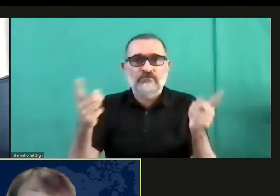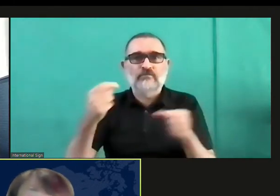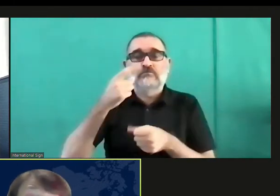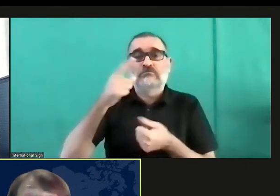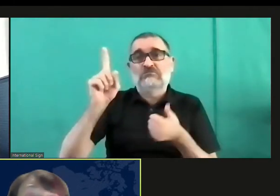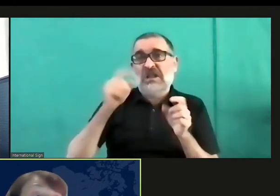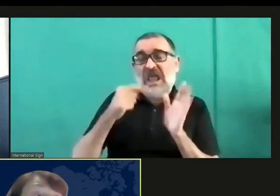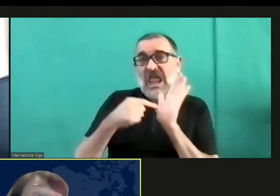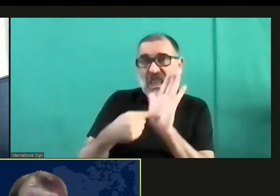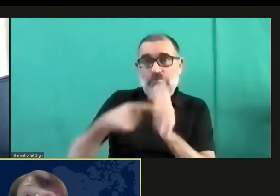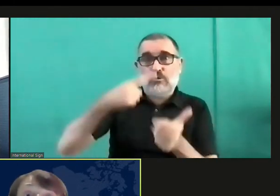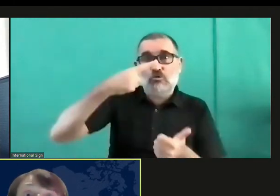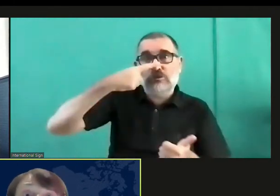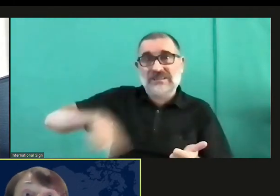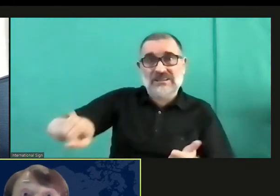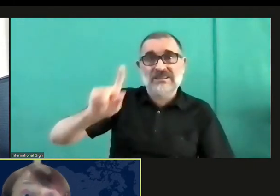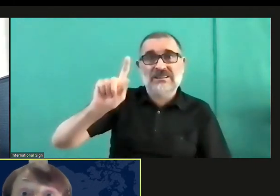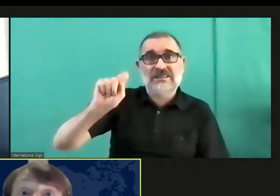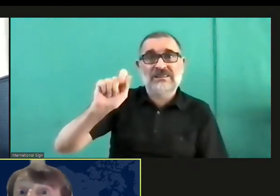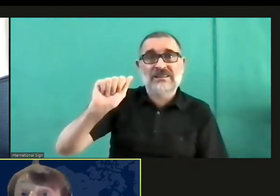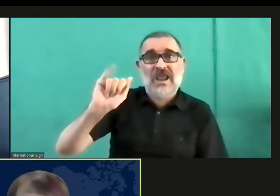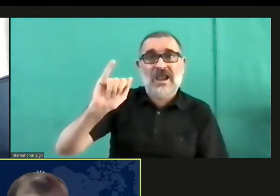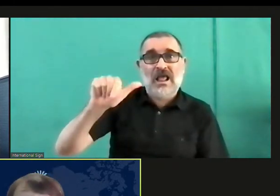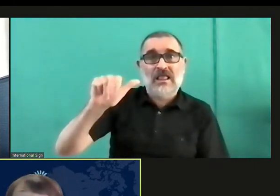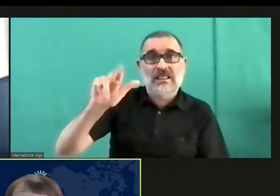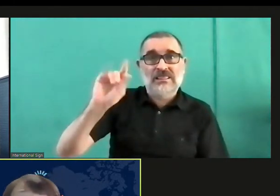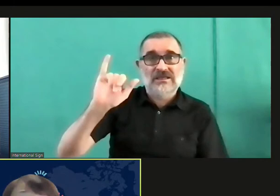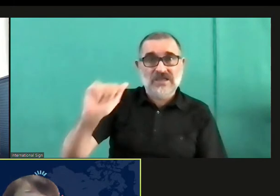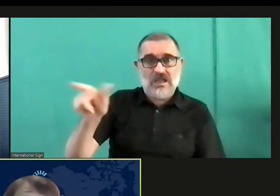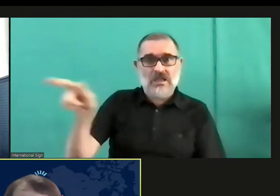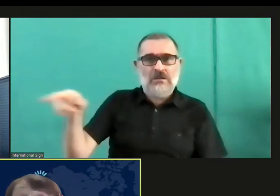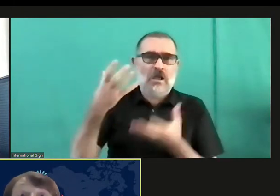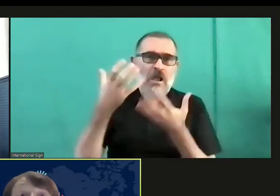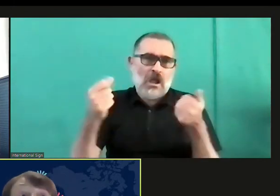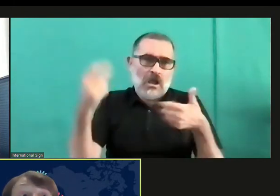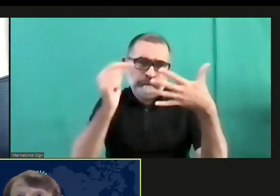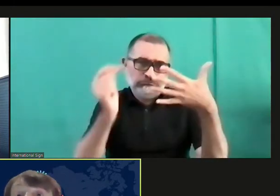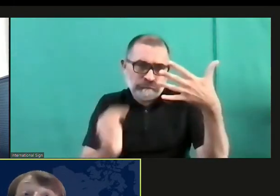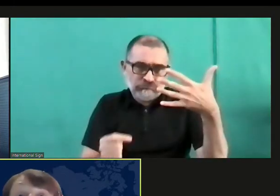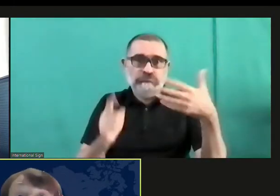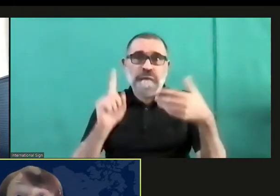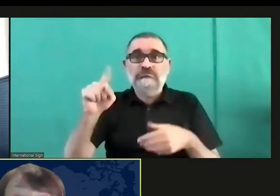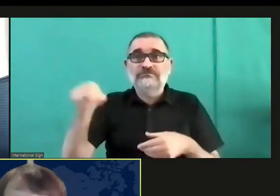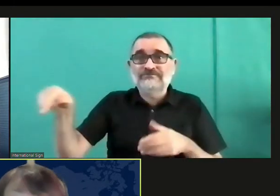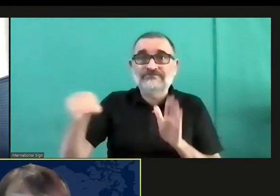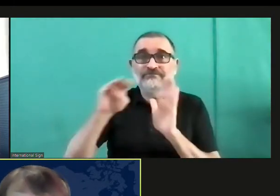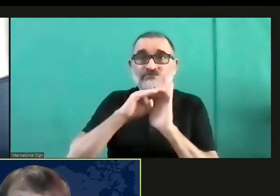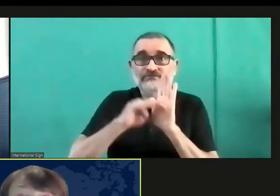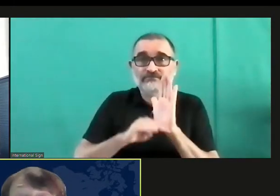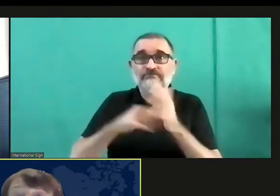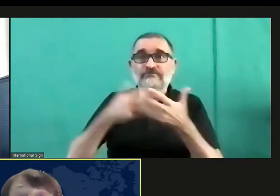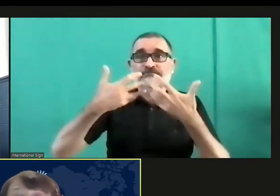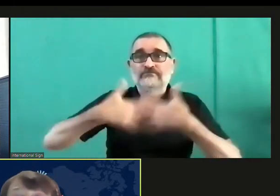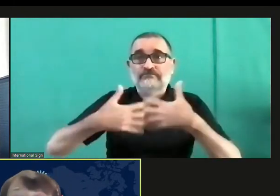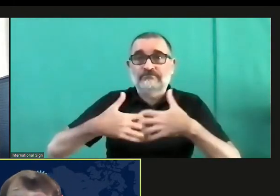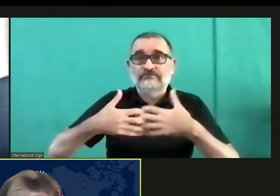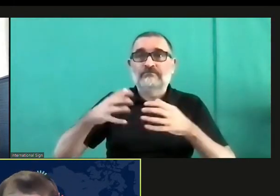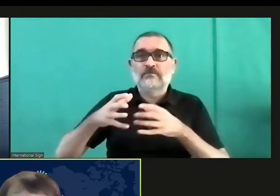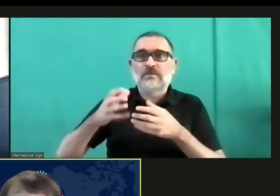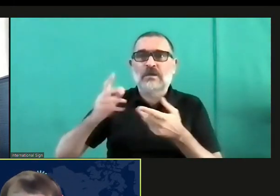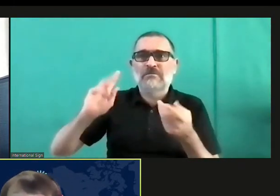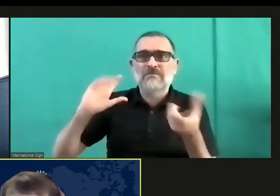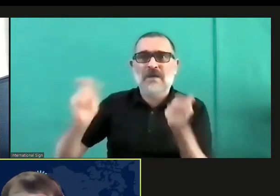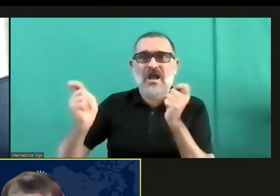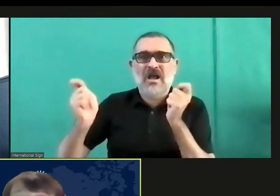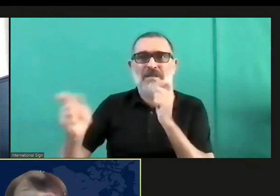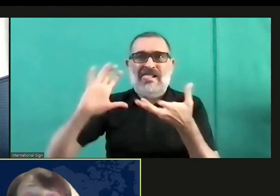región donde cuando la industria dice algo queda en el aire nadie responde eso para